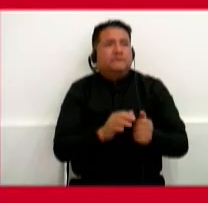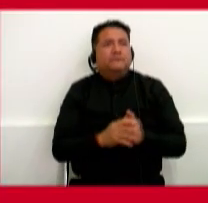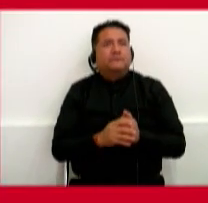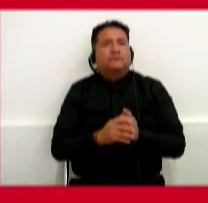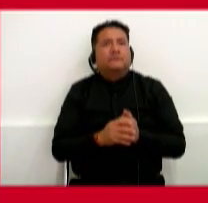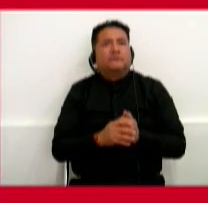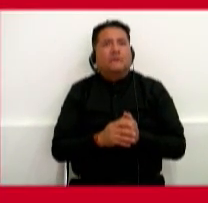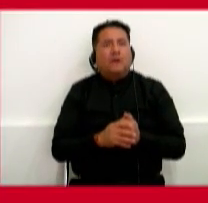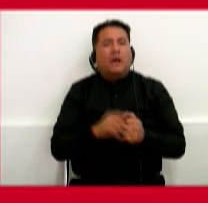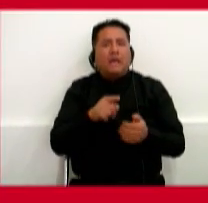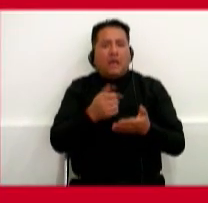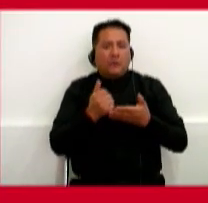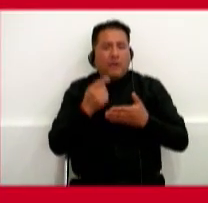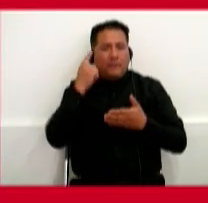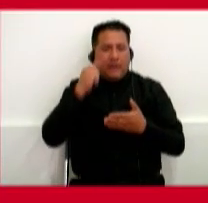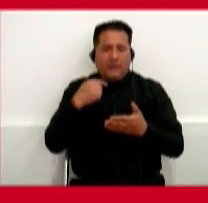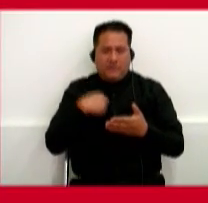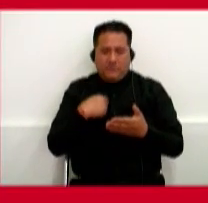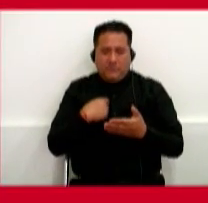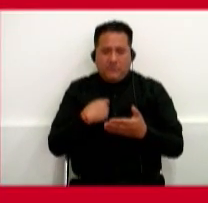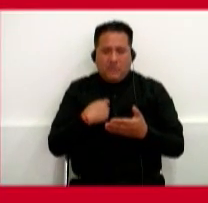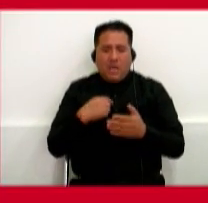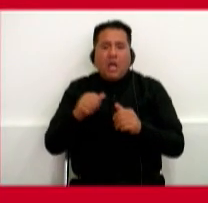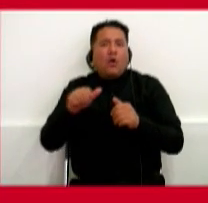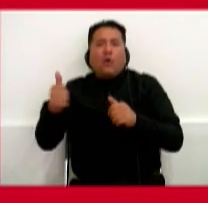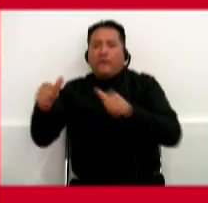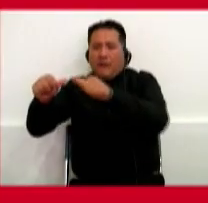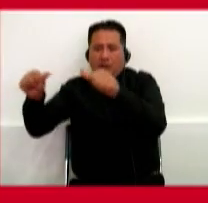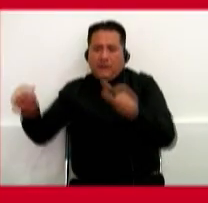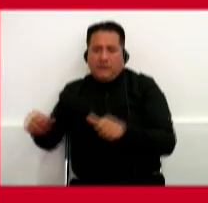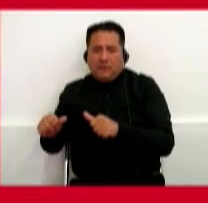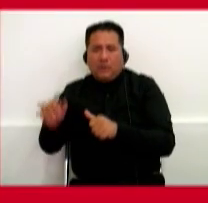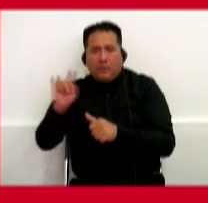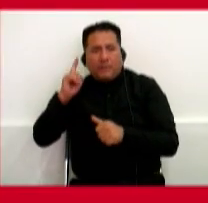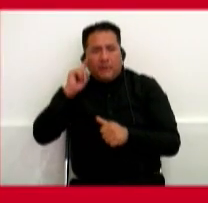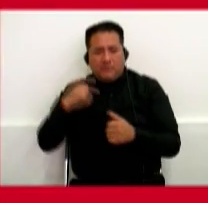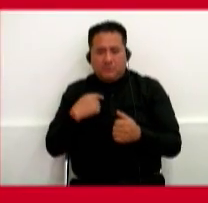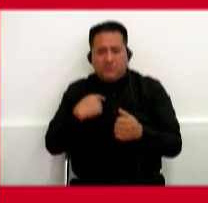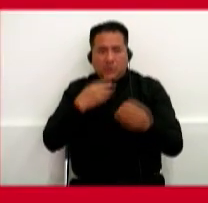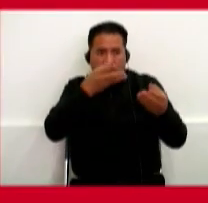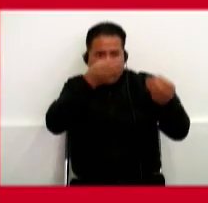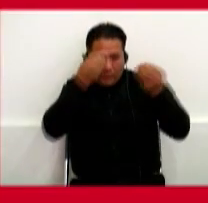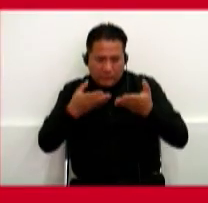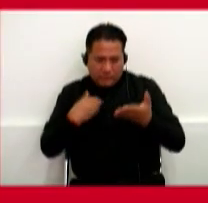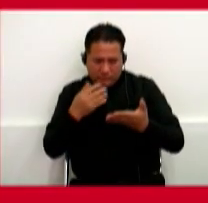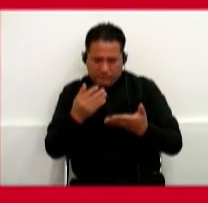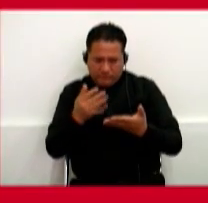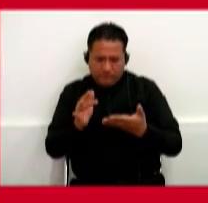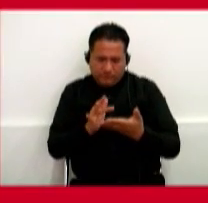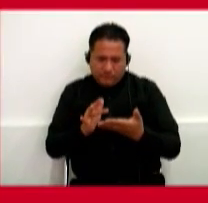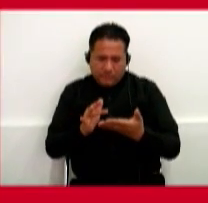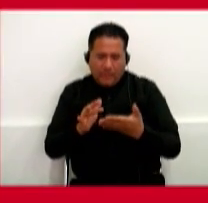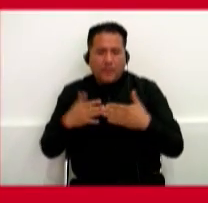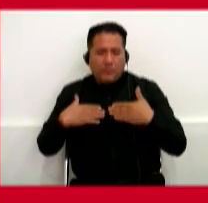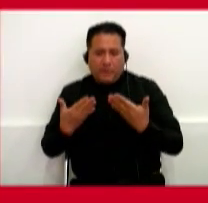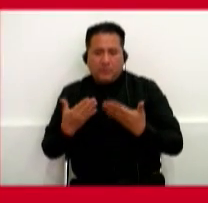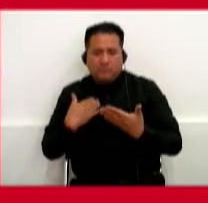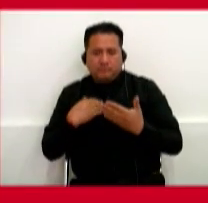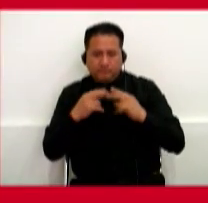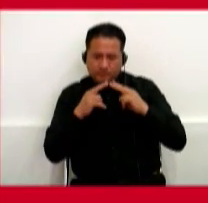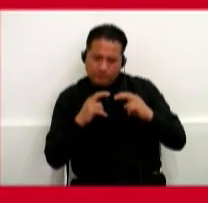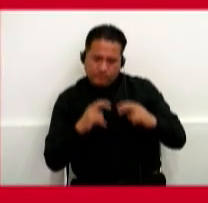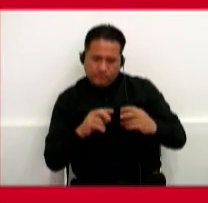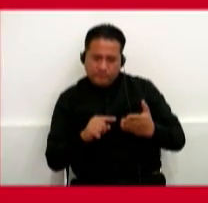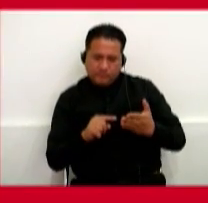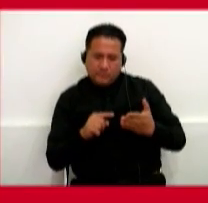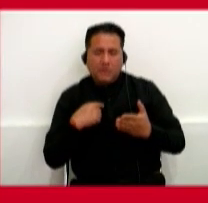acción. Y también le ayuda a otras áreas a poder usar la misma información para poder también tener otros análisis